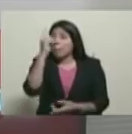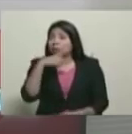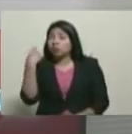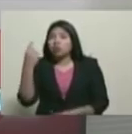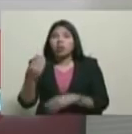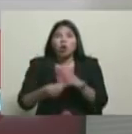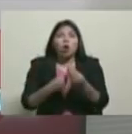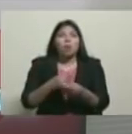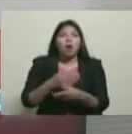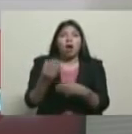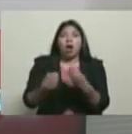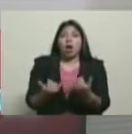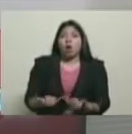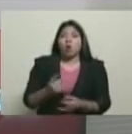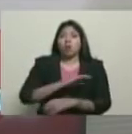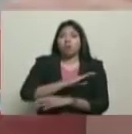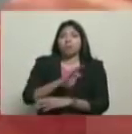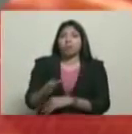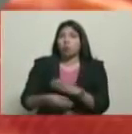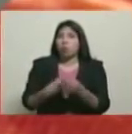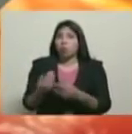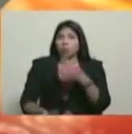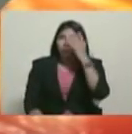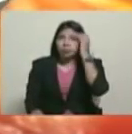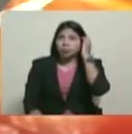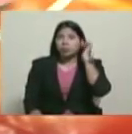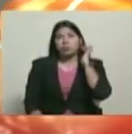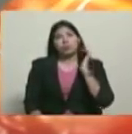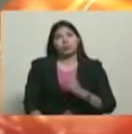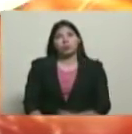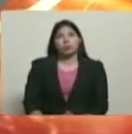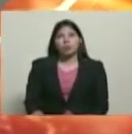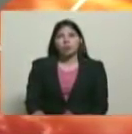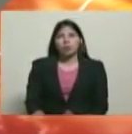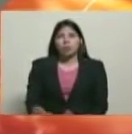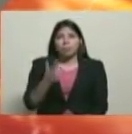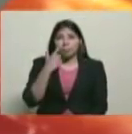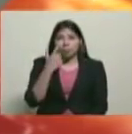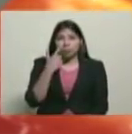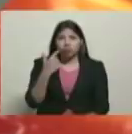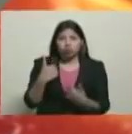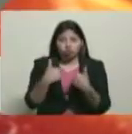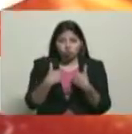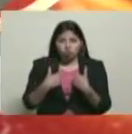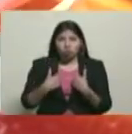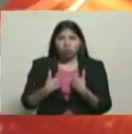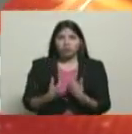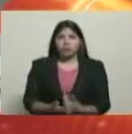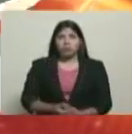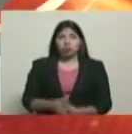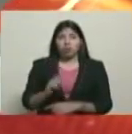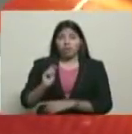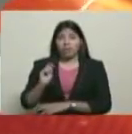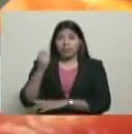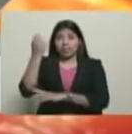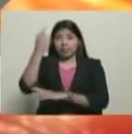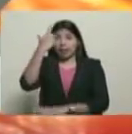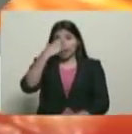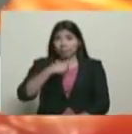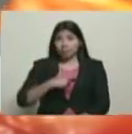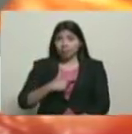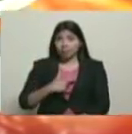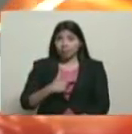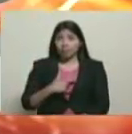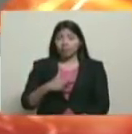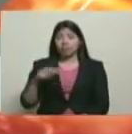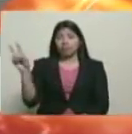dentro de la derecha venezolana? Mira, yo observo como fiscal general de la República, pero también como